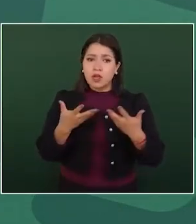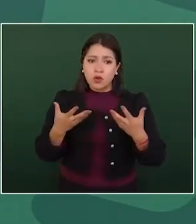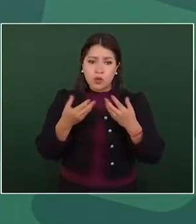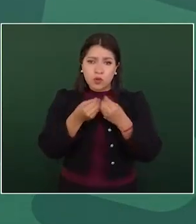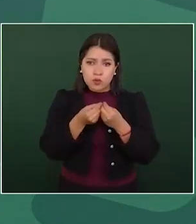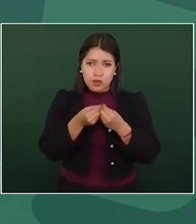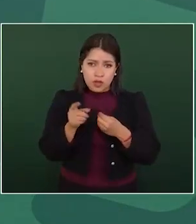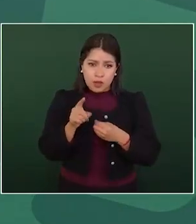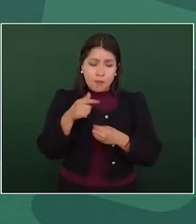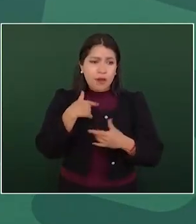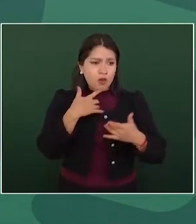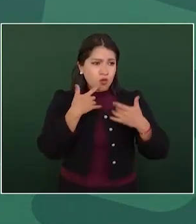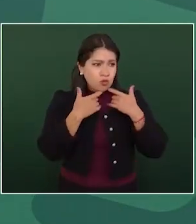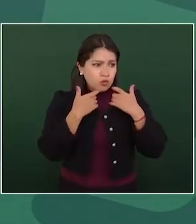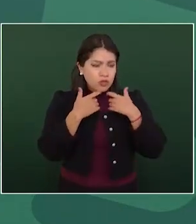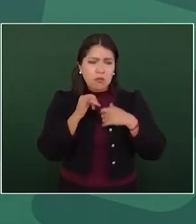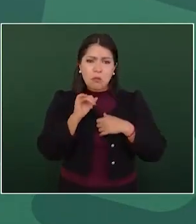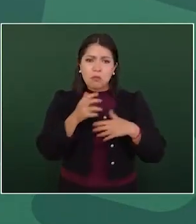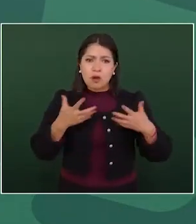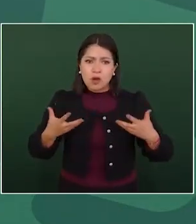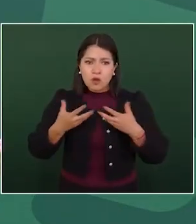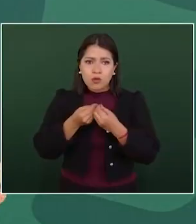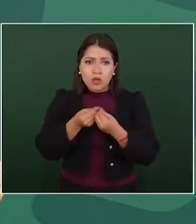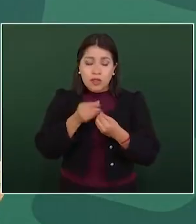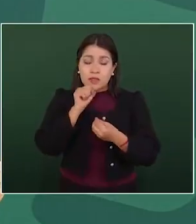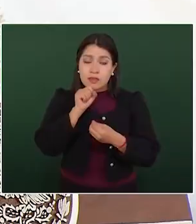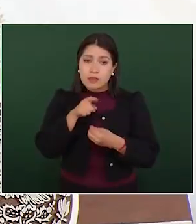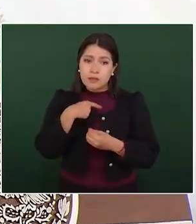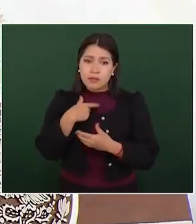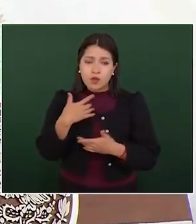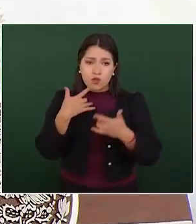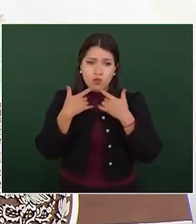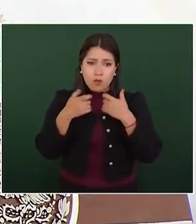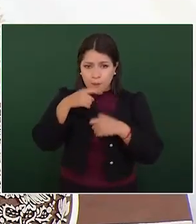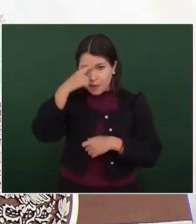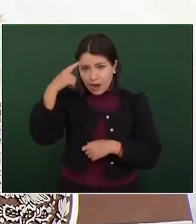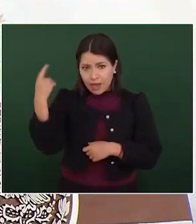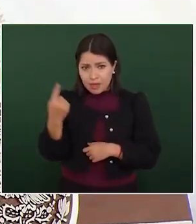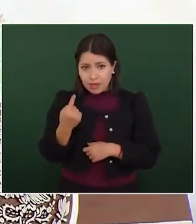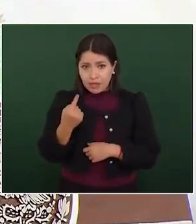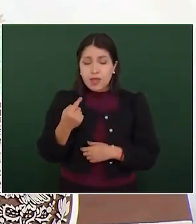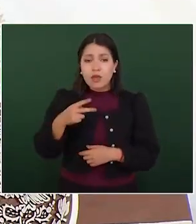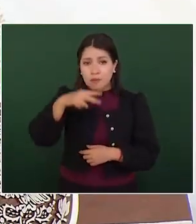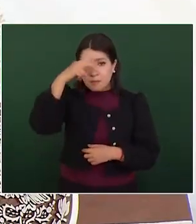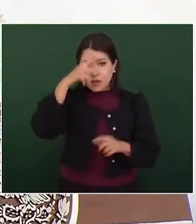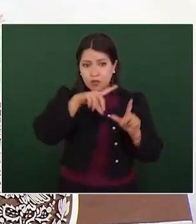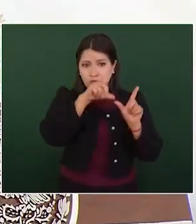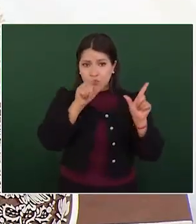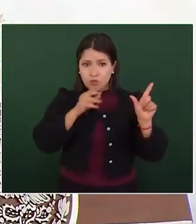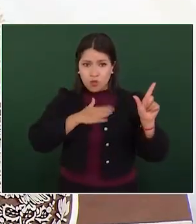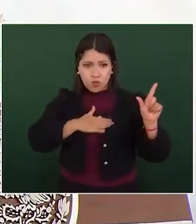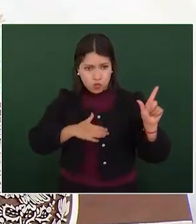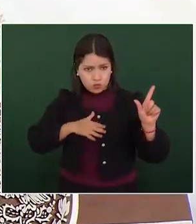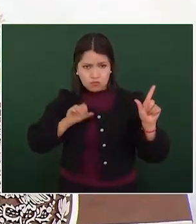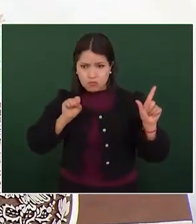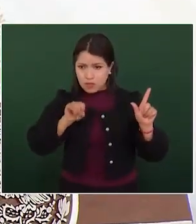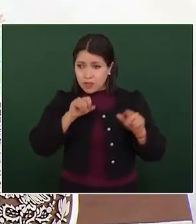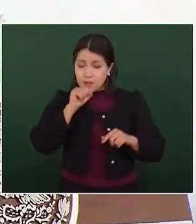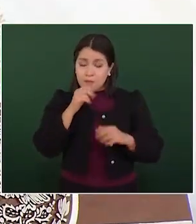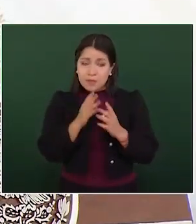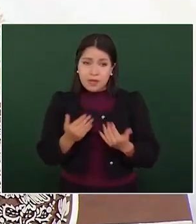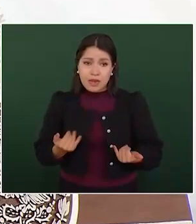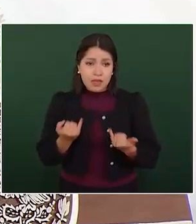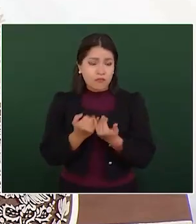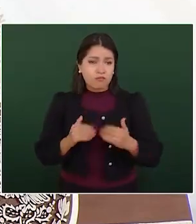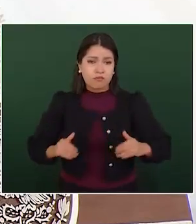sí luchamos juntas y luchamos por tener un país más justo, pero también para que otras